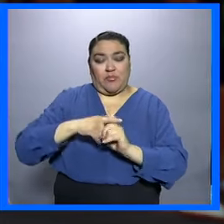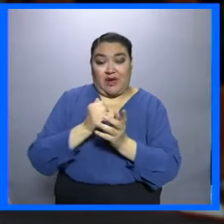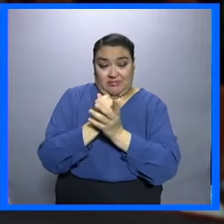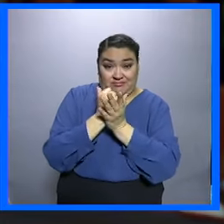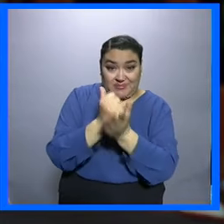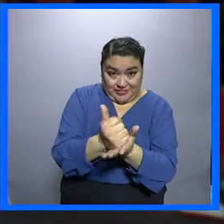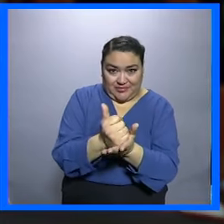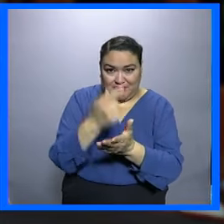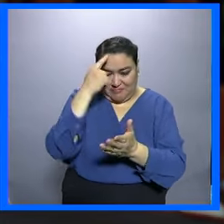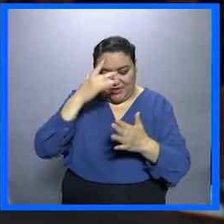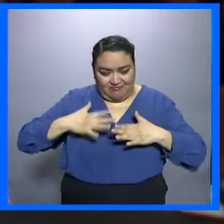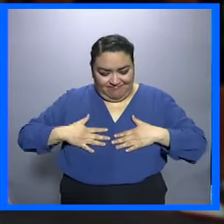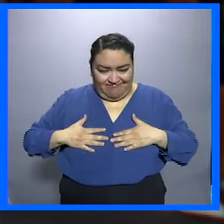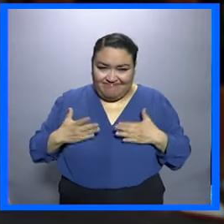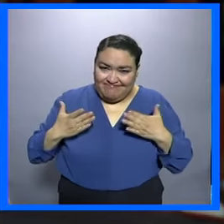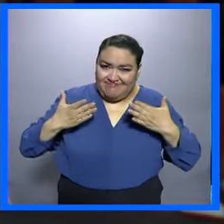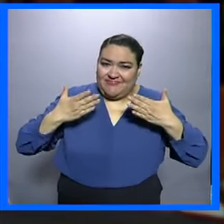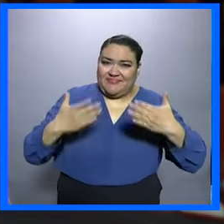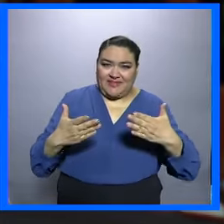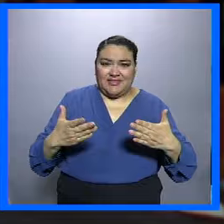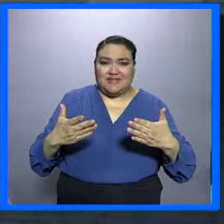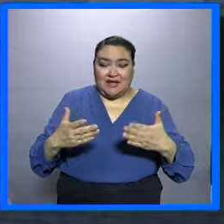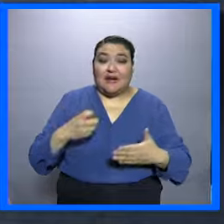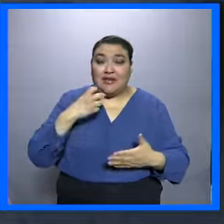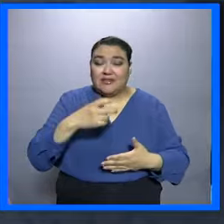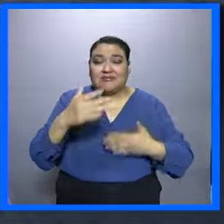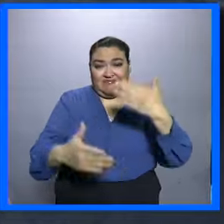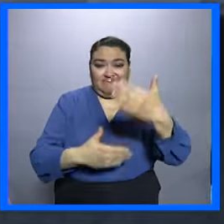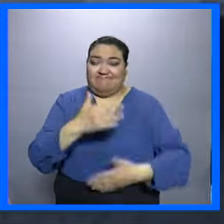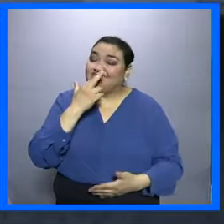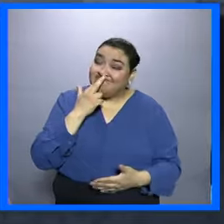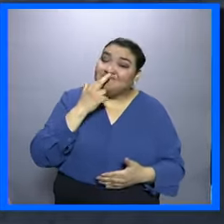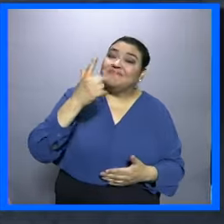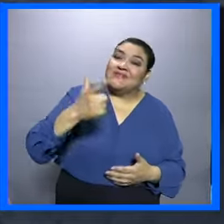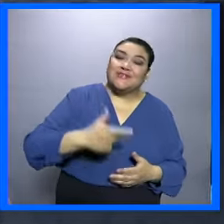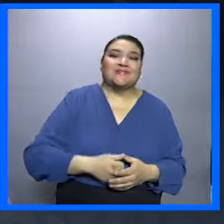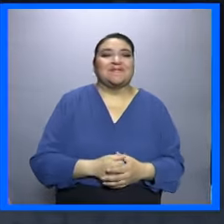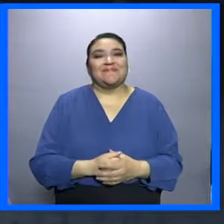construir esperanza, construyéndola.